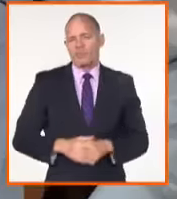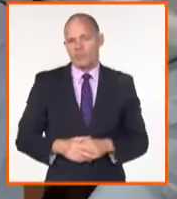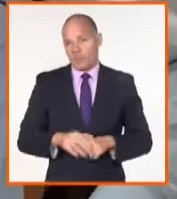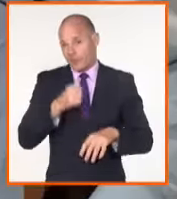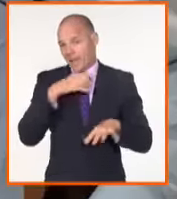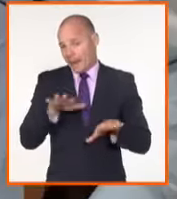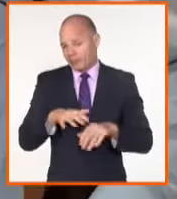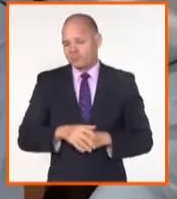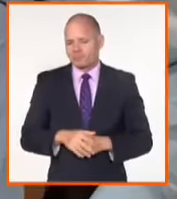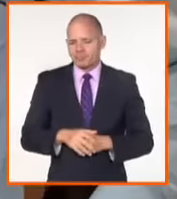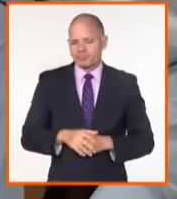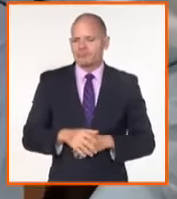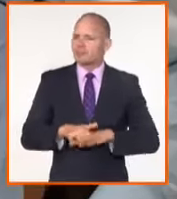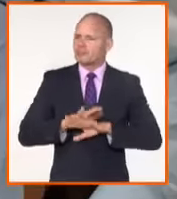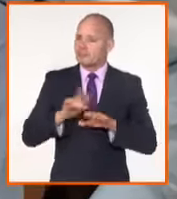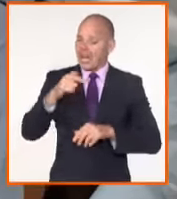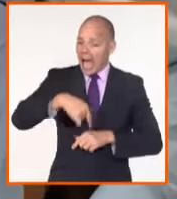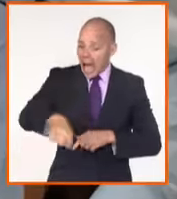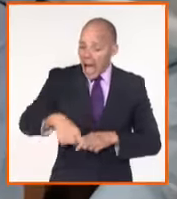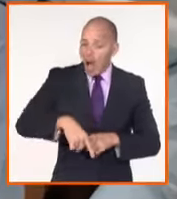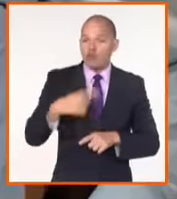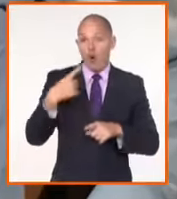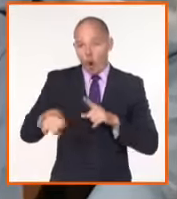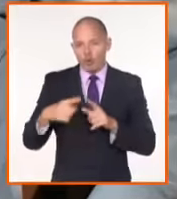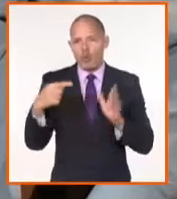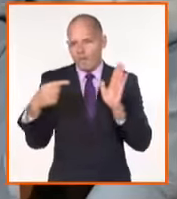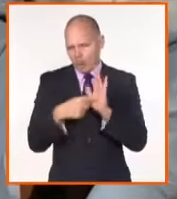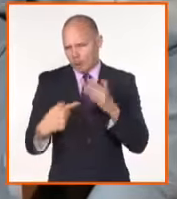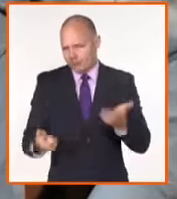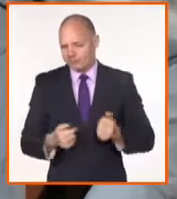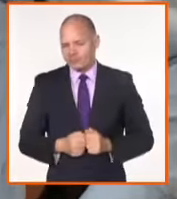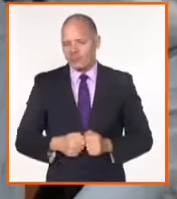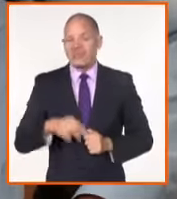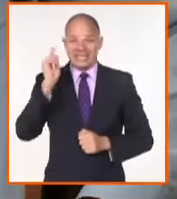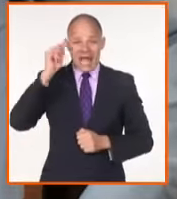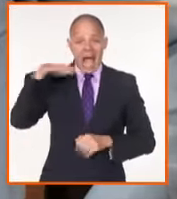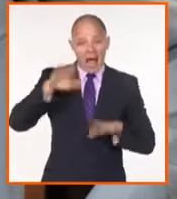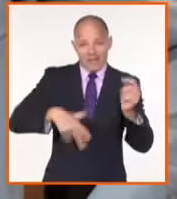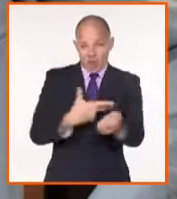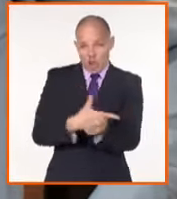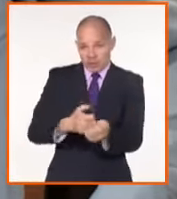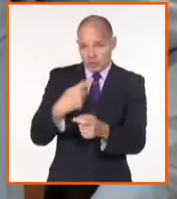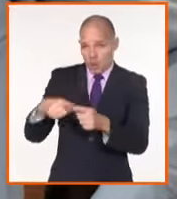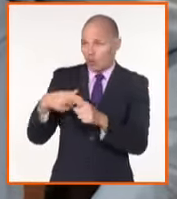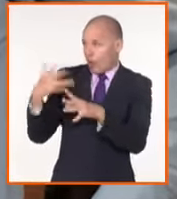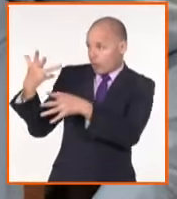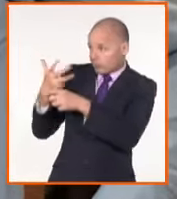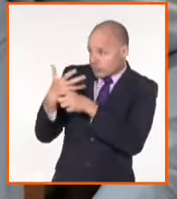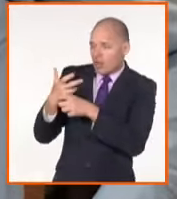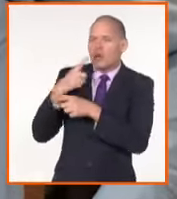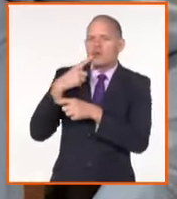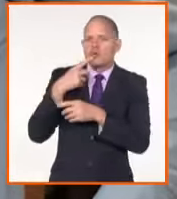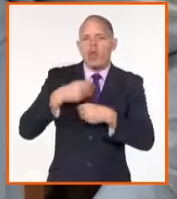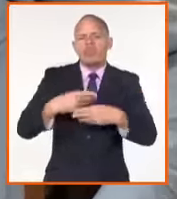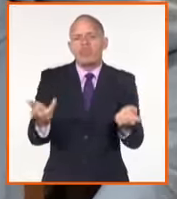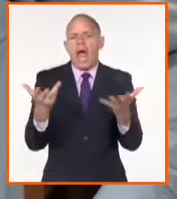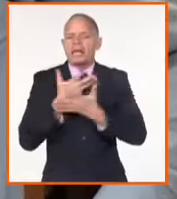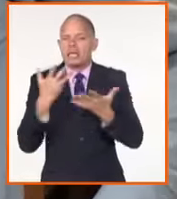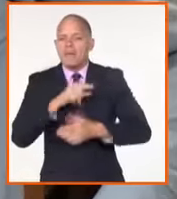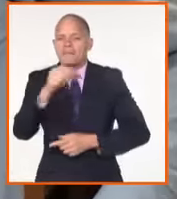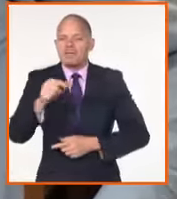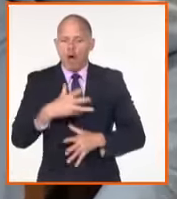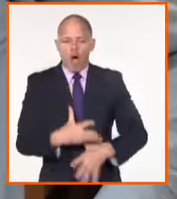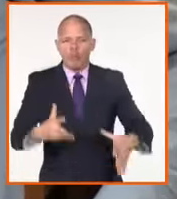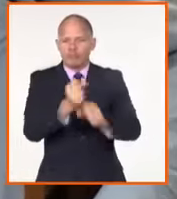dándole módulos de alimentos que nos llegan por donación, lo estamos priorizando a las personas en situación